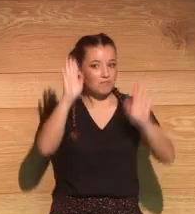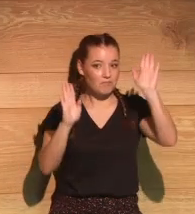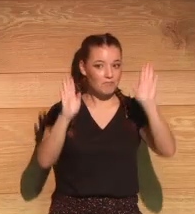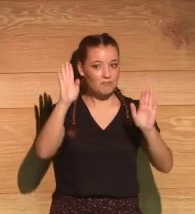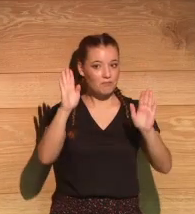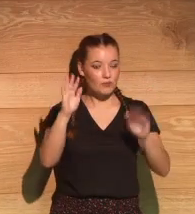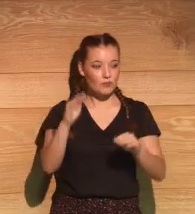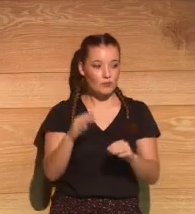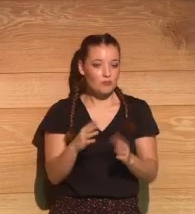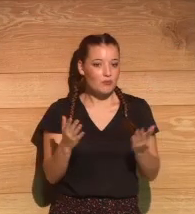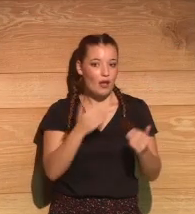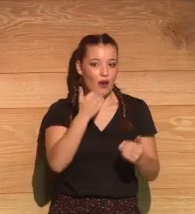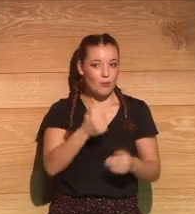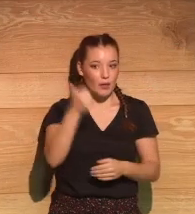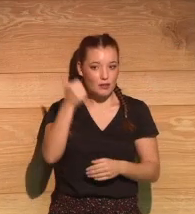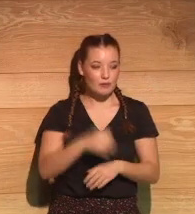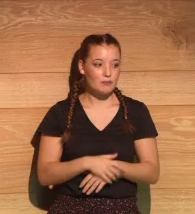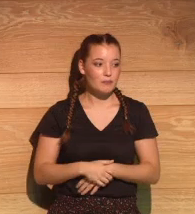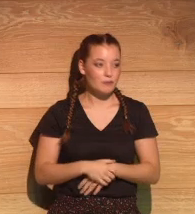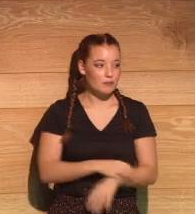queráis plantear?